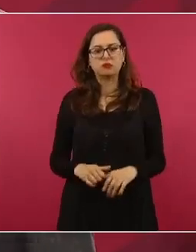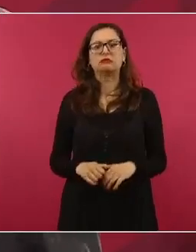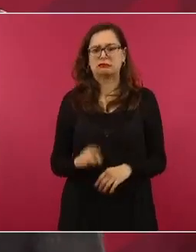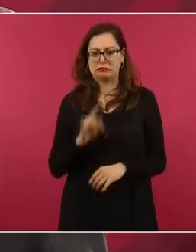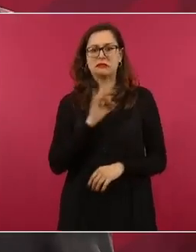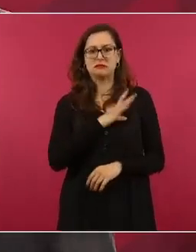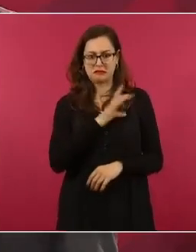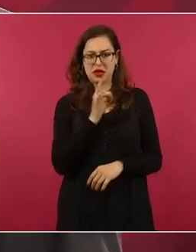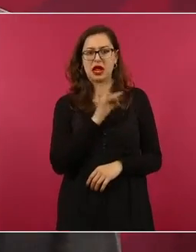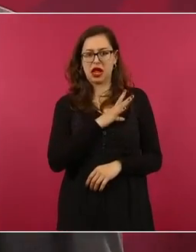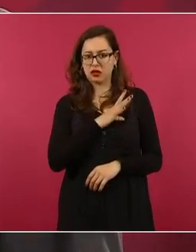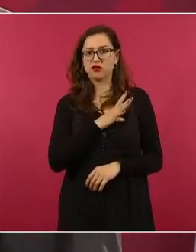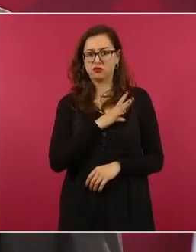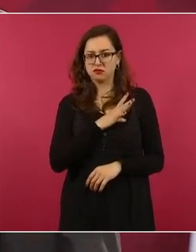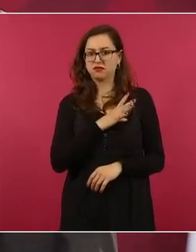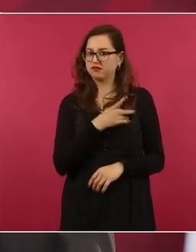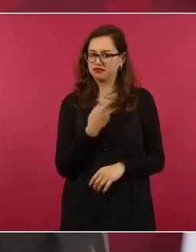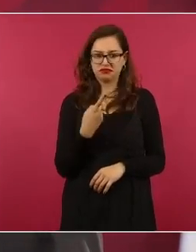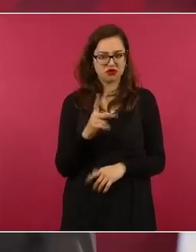están ahí